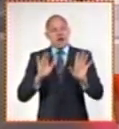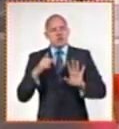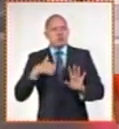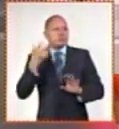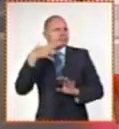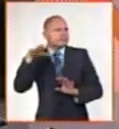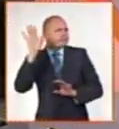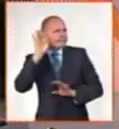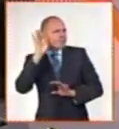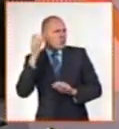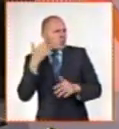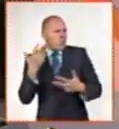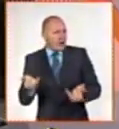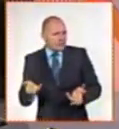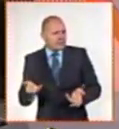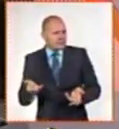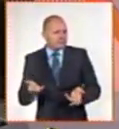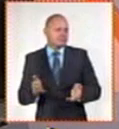este criterio, que